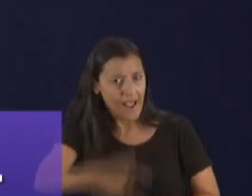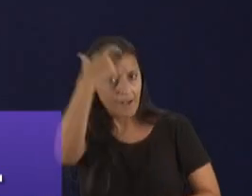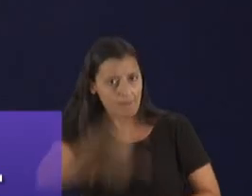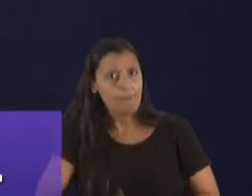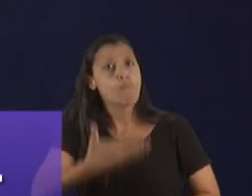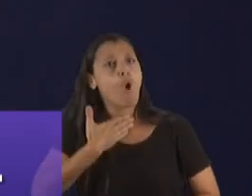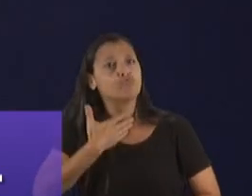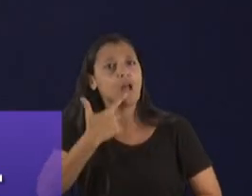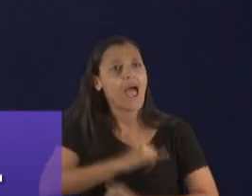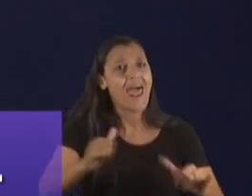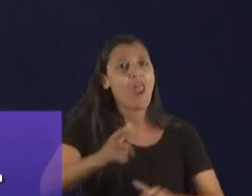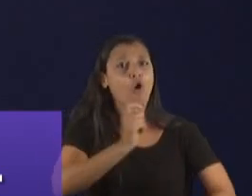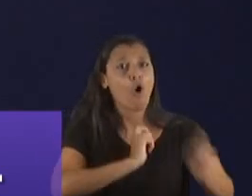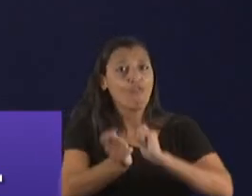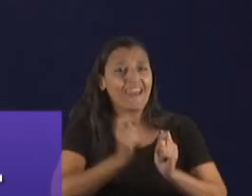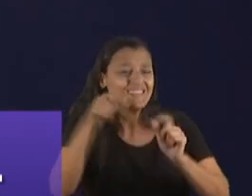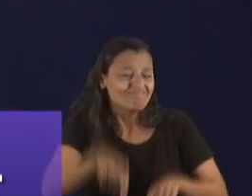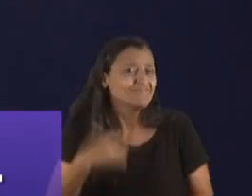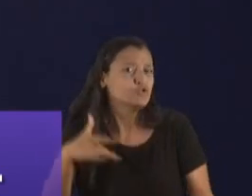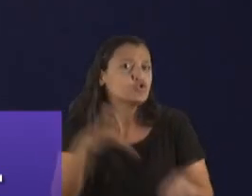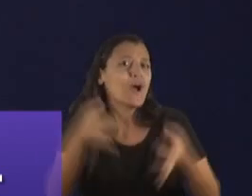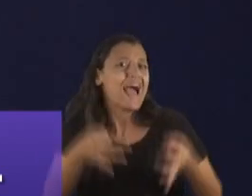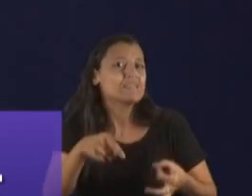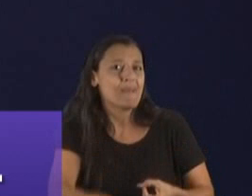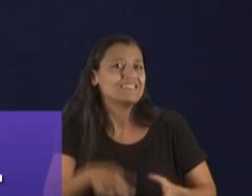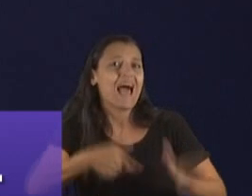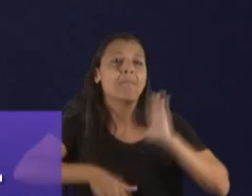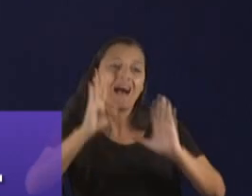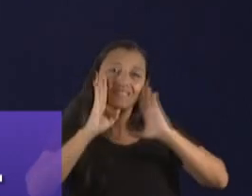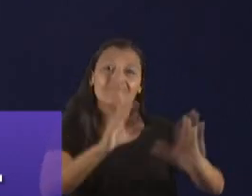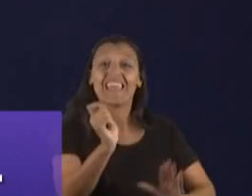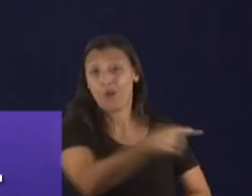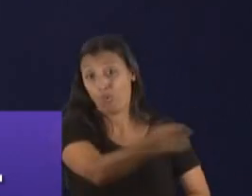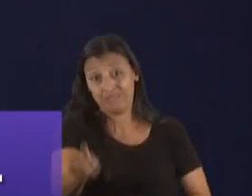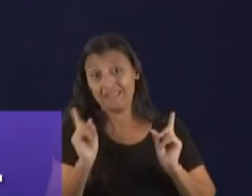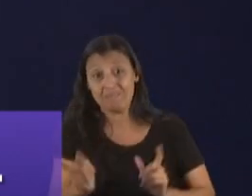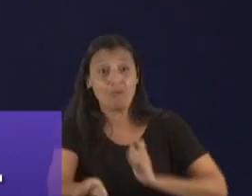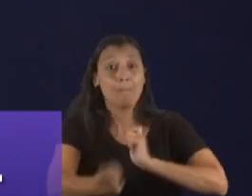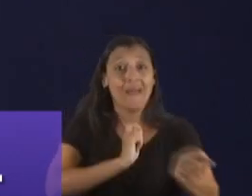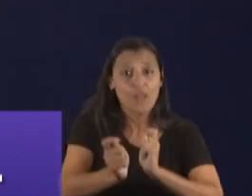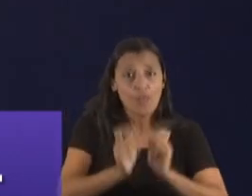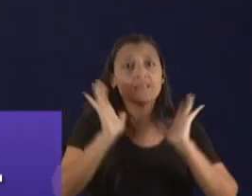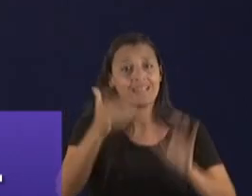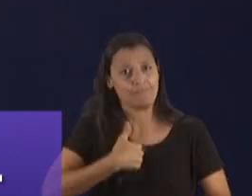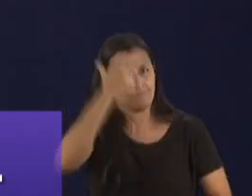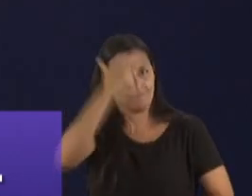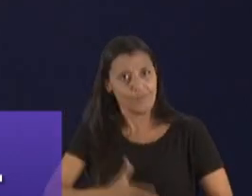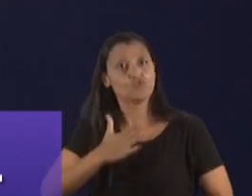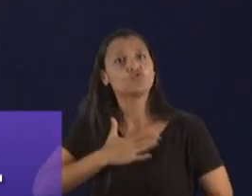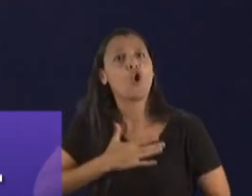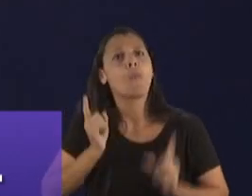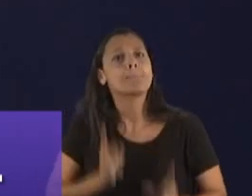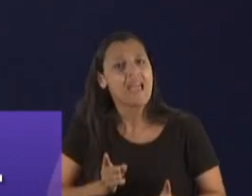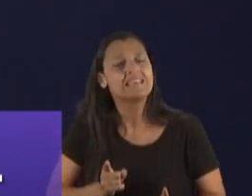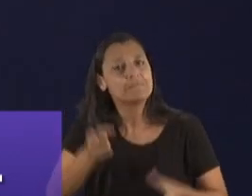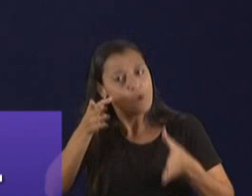De hecho, esta conferencia es algo bastante específico y casi dedicada a ustedes. Pero de hecho, yo me dediqué a comunicar, a dar